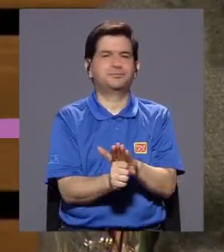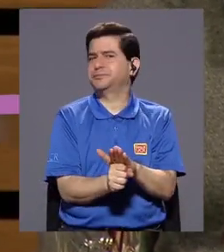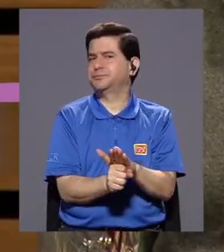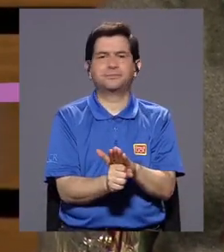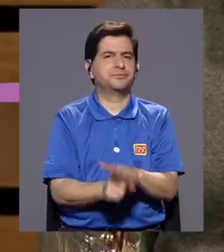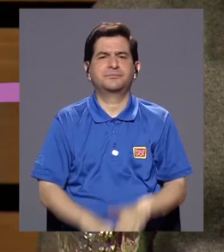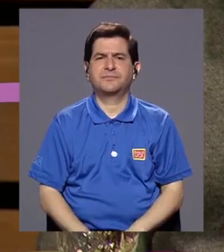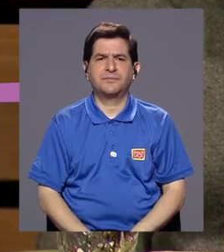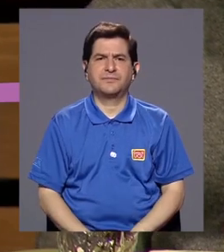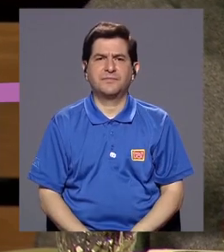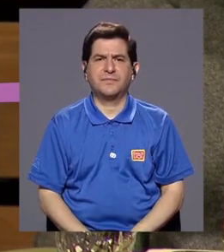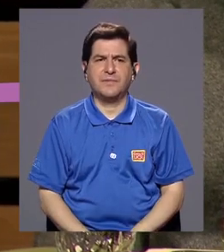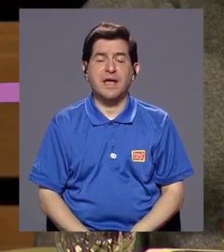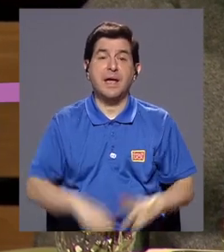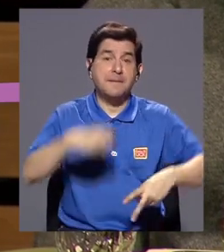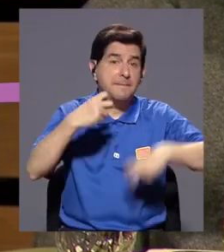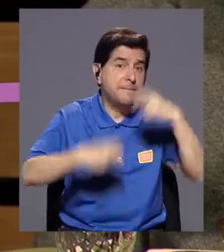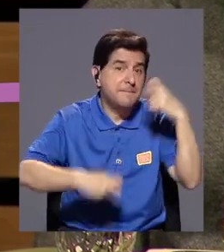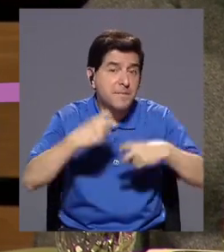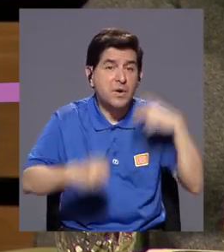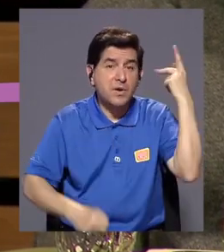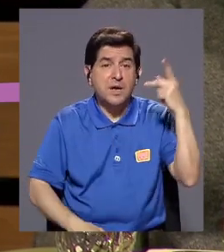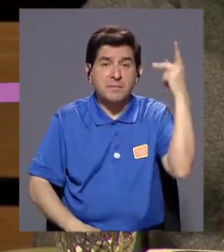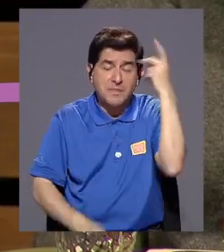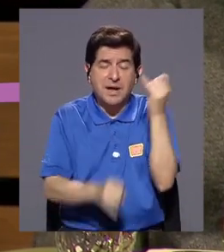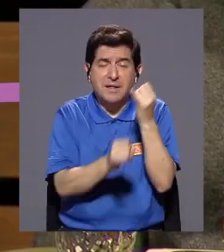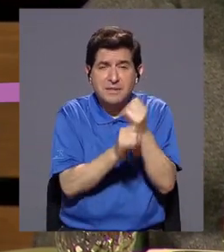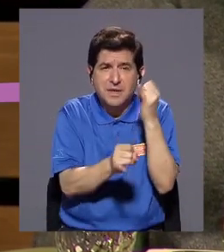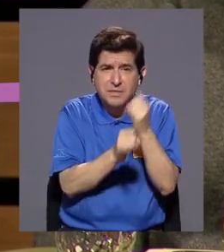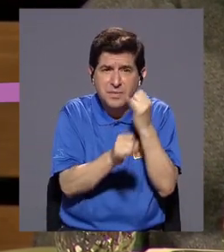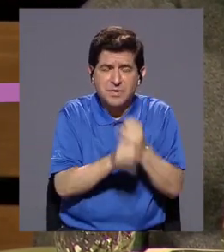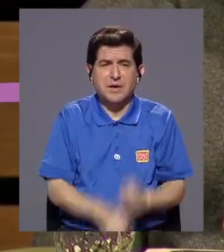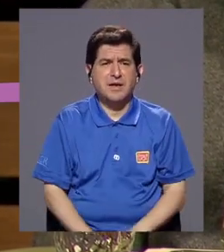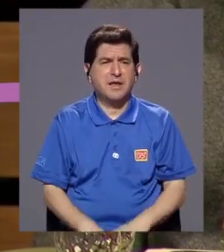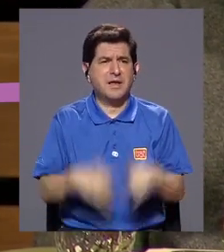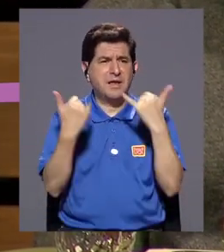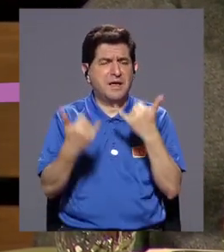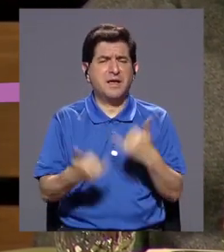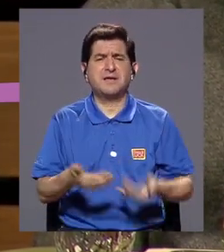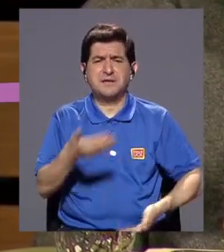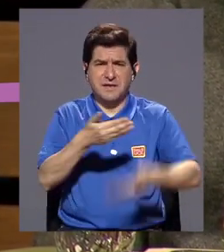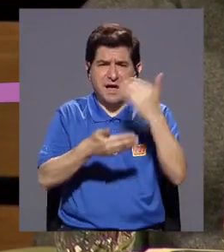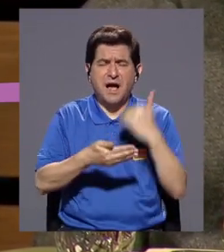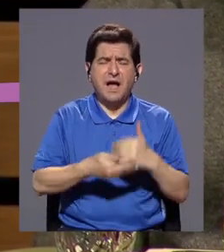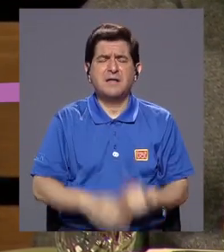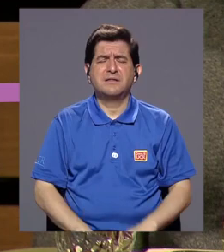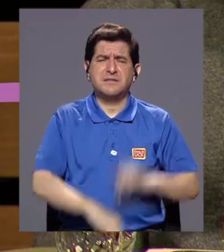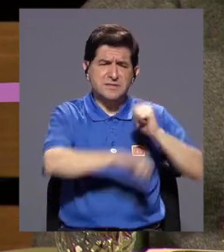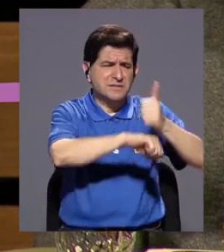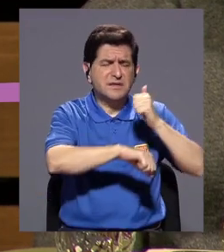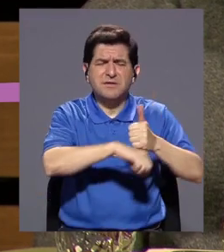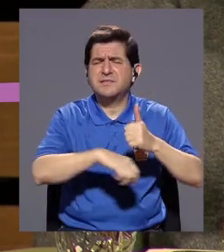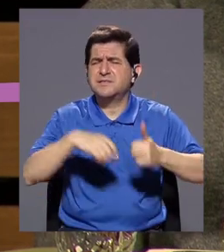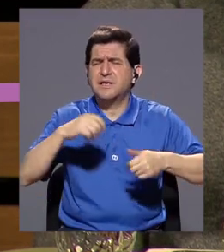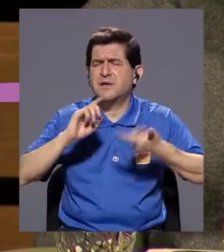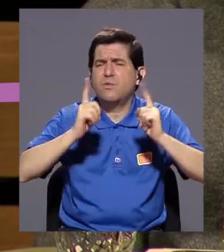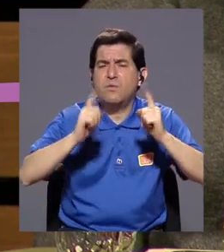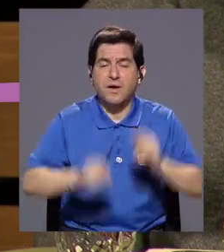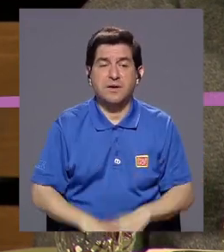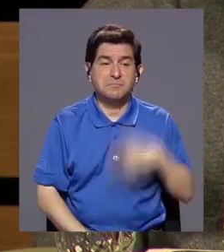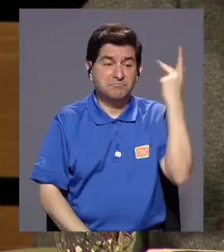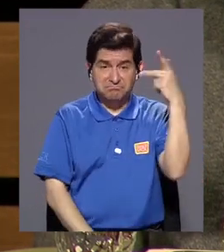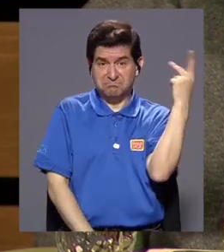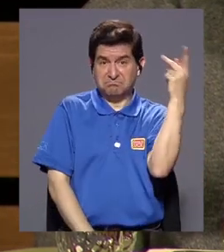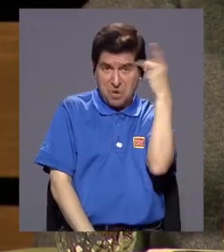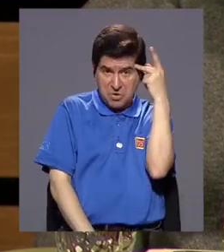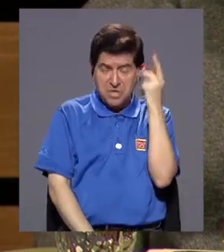las políticas institucionales que hemos estado emitiendo hasta ahora? Son políticas que suenan muy bonitas en